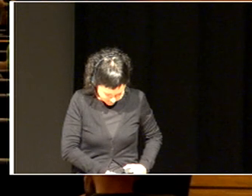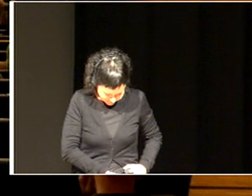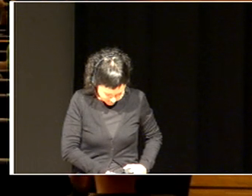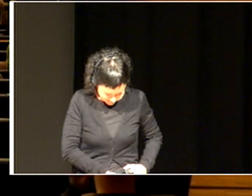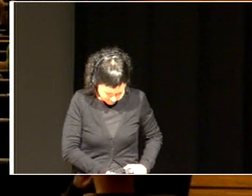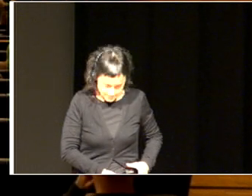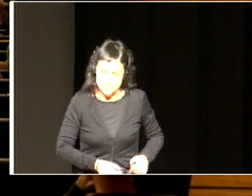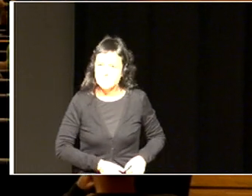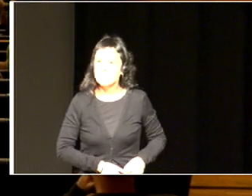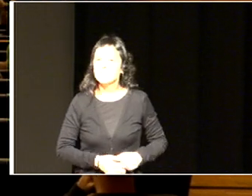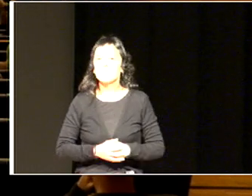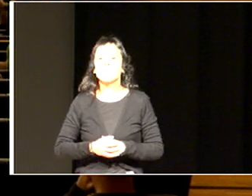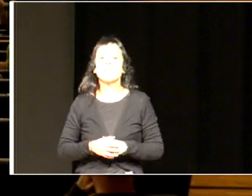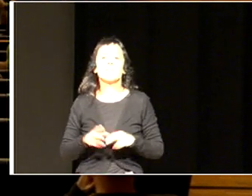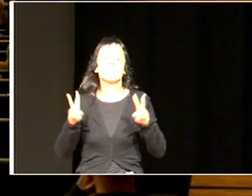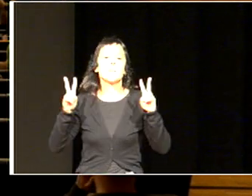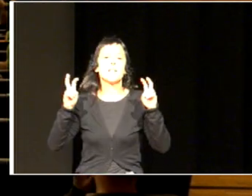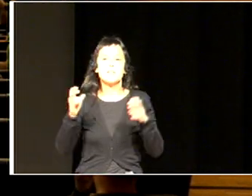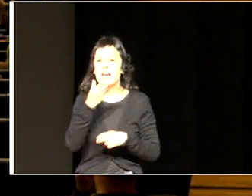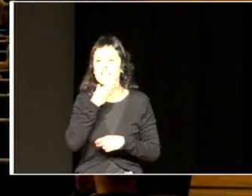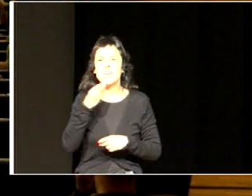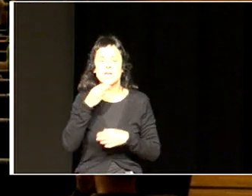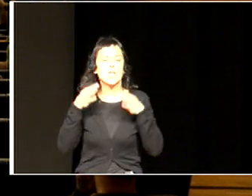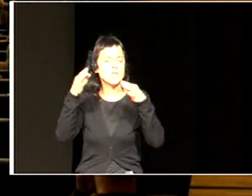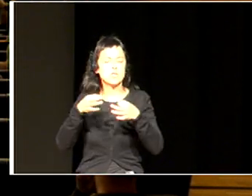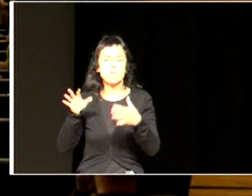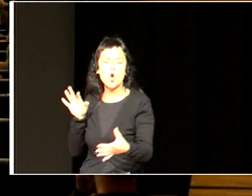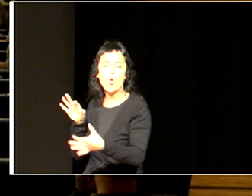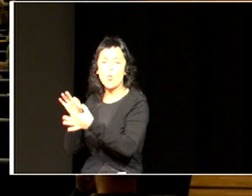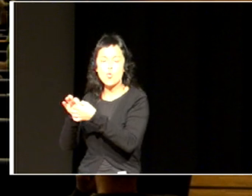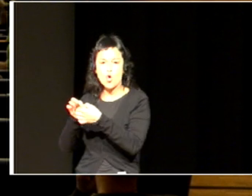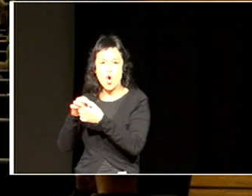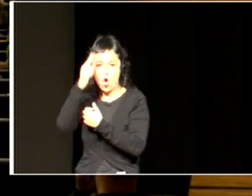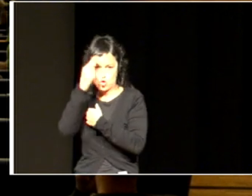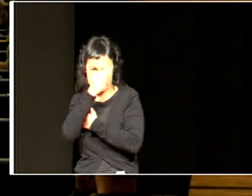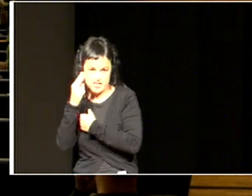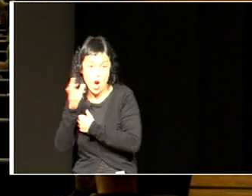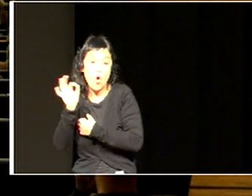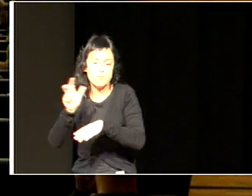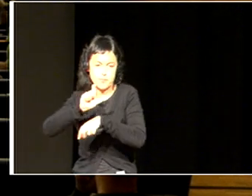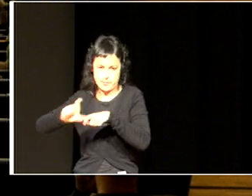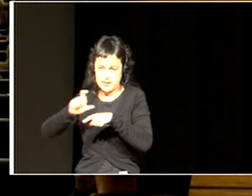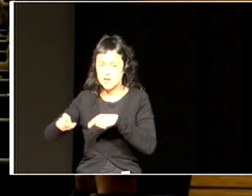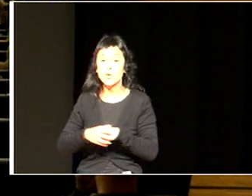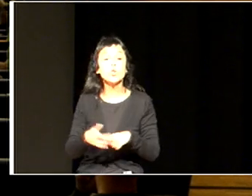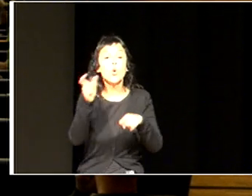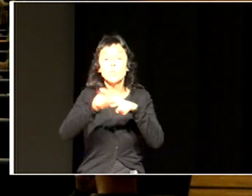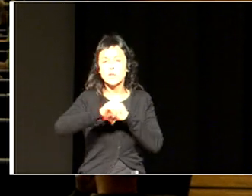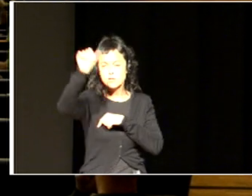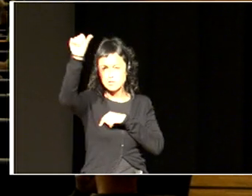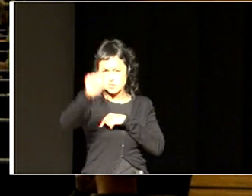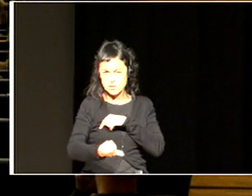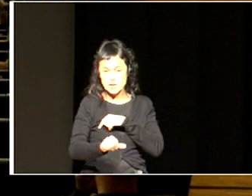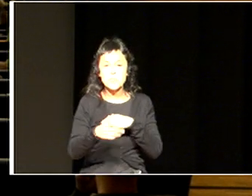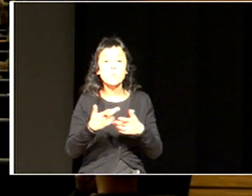el tema de la belleza yo siempre lo digo con los hospitales y las películas no tuve es una película y ha estado la protagonista 20 días